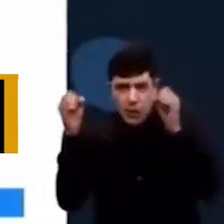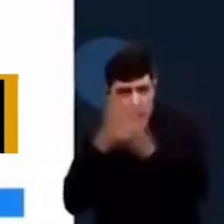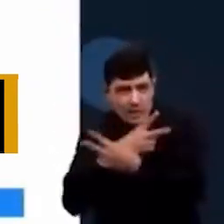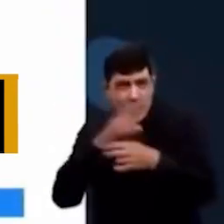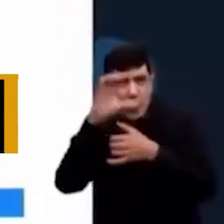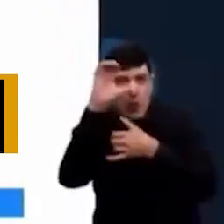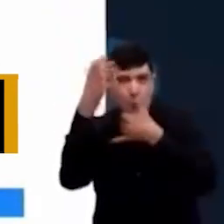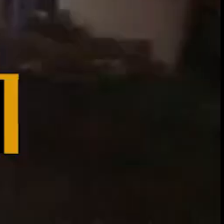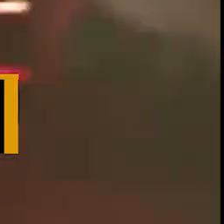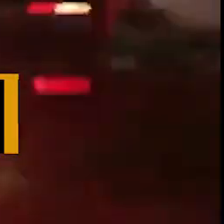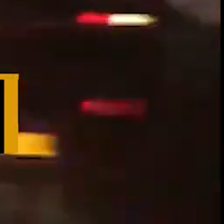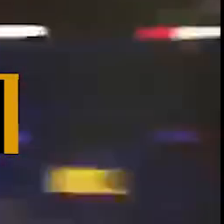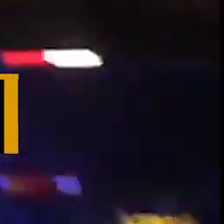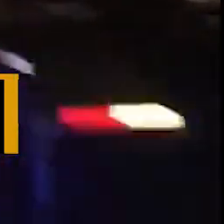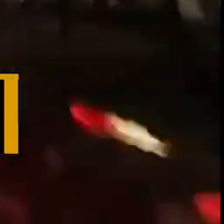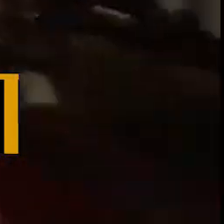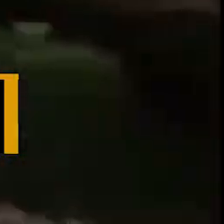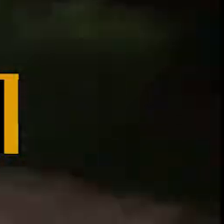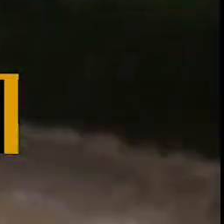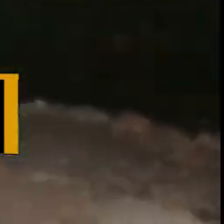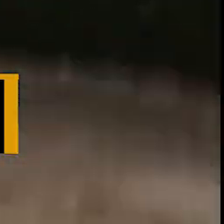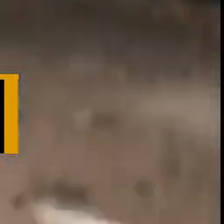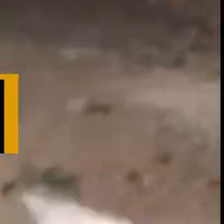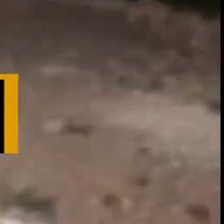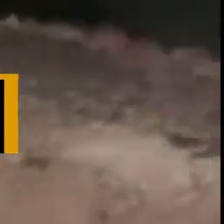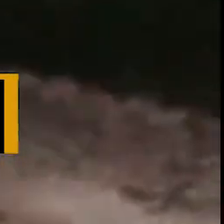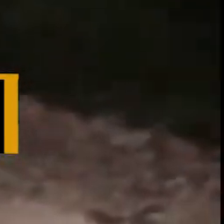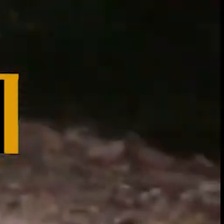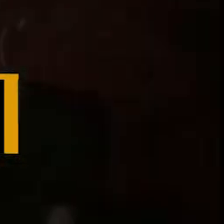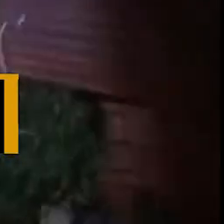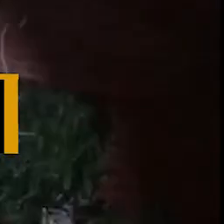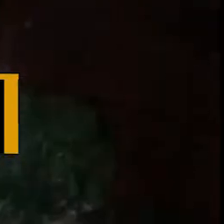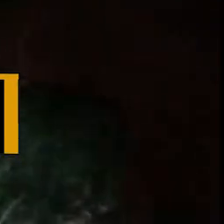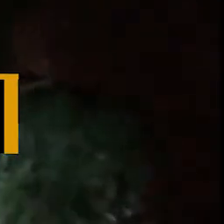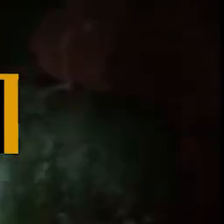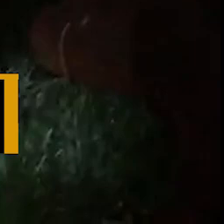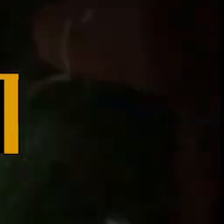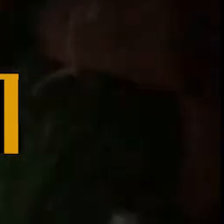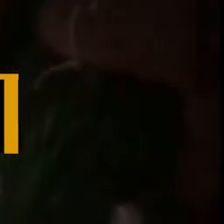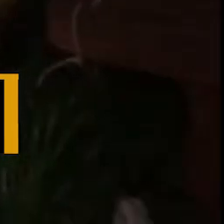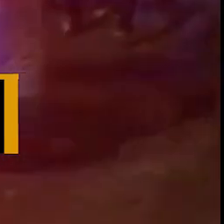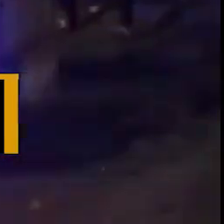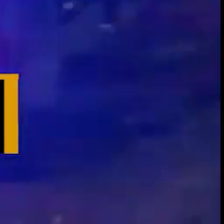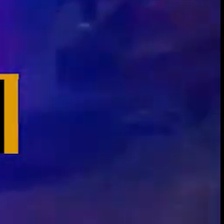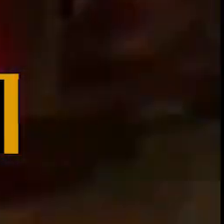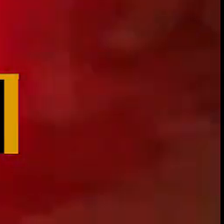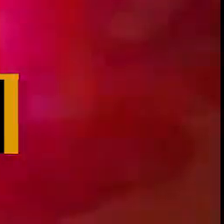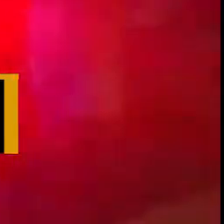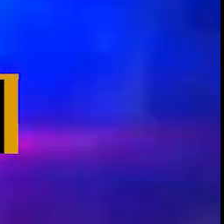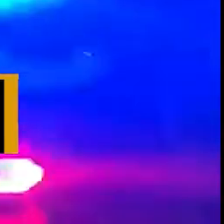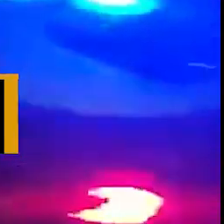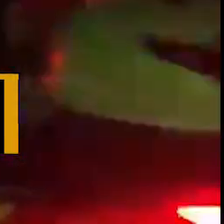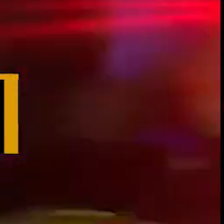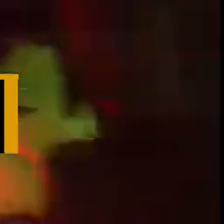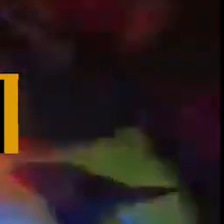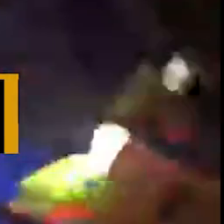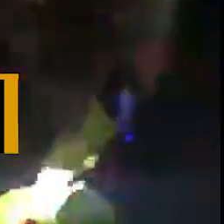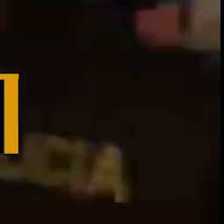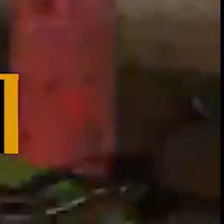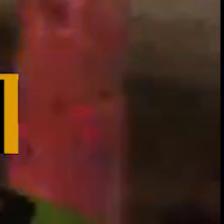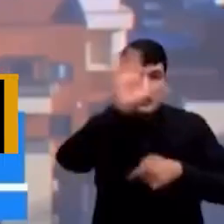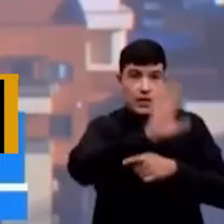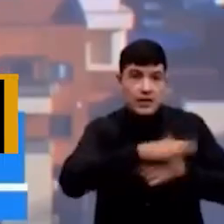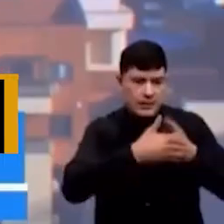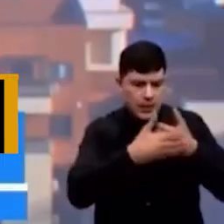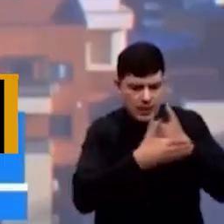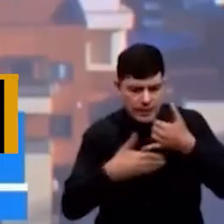Aguilar enfatizó que la exigencia de seguridad en los territorios no debería ser interpretada como una cuestión electoral, sino como una obligación que trasciende las consideraciones